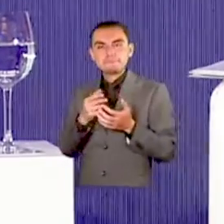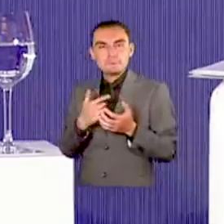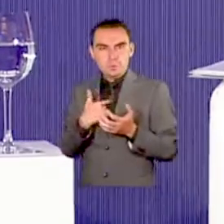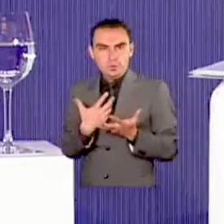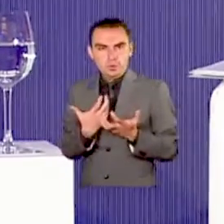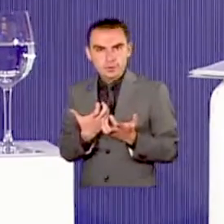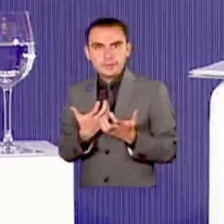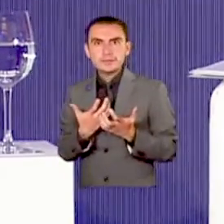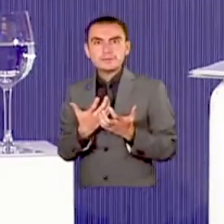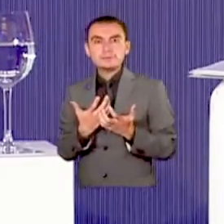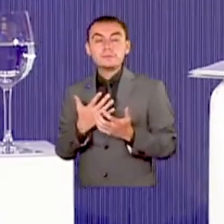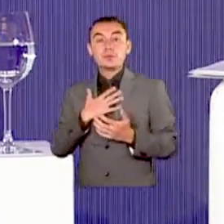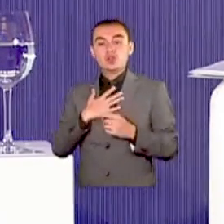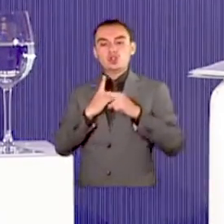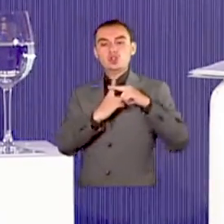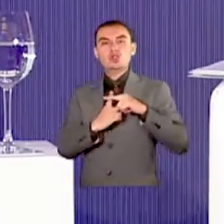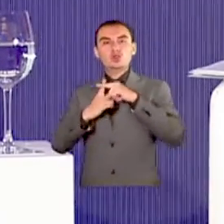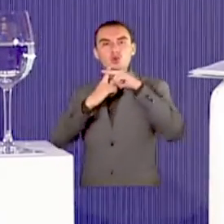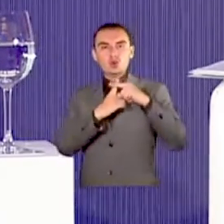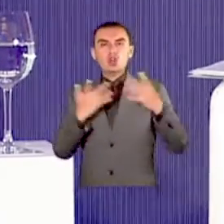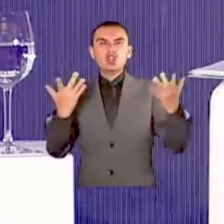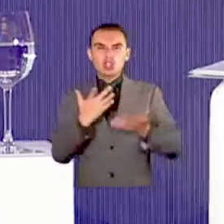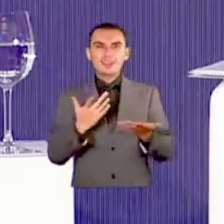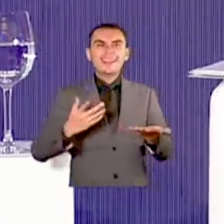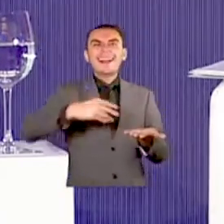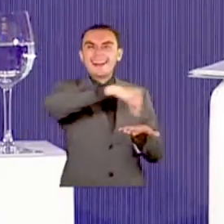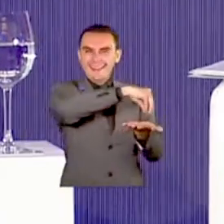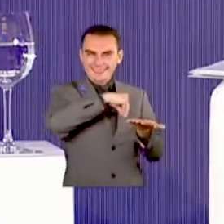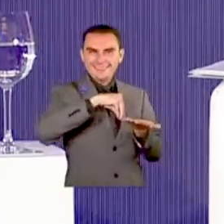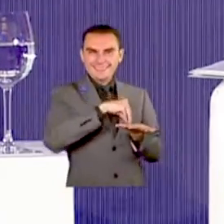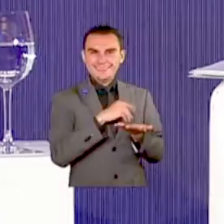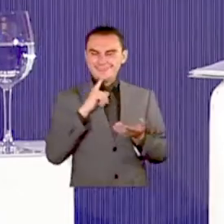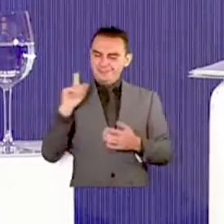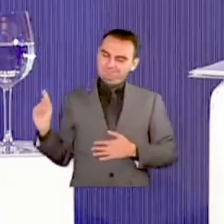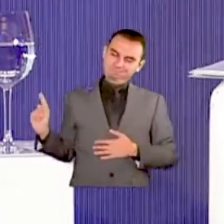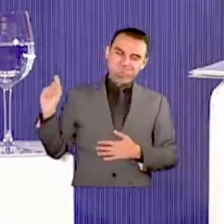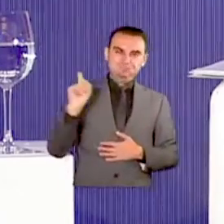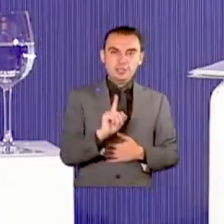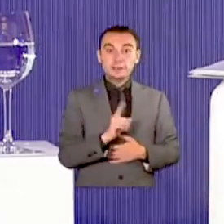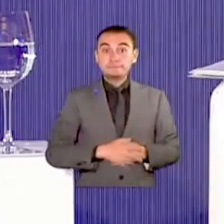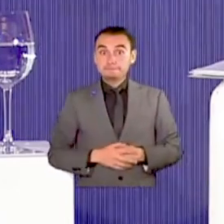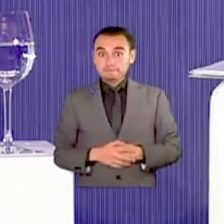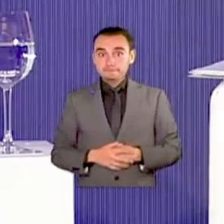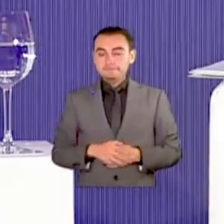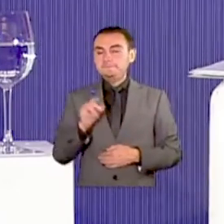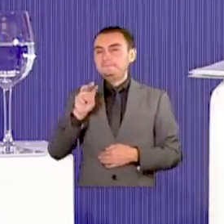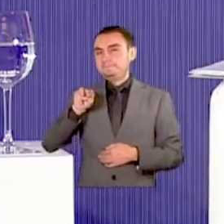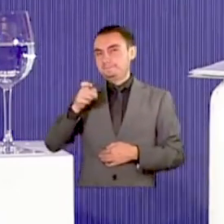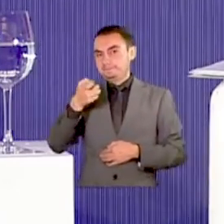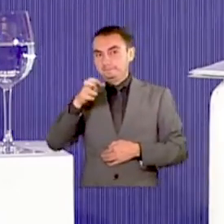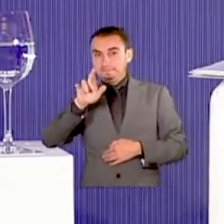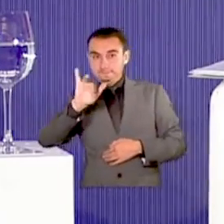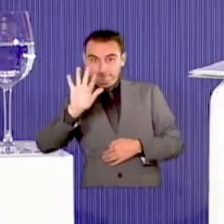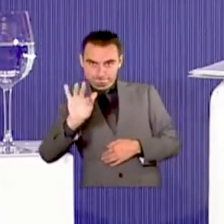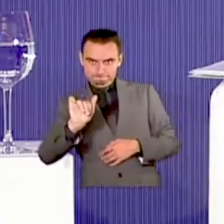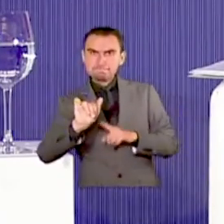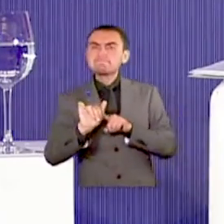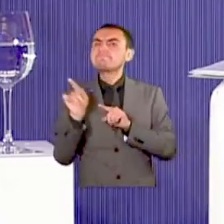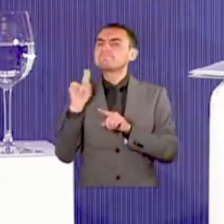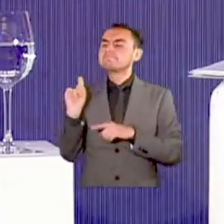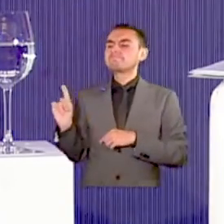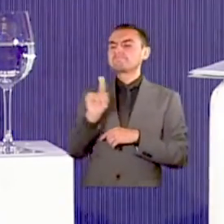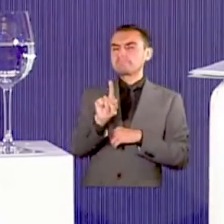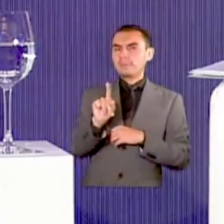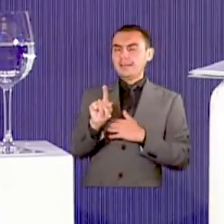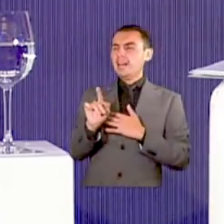que nuestra Procuradora Regional del Atlántico, la doctora Margarita, a título de experiencia propia nos cuente cómo